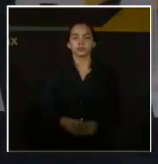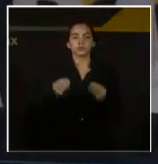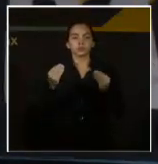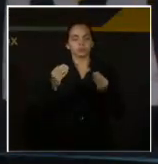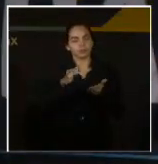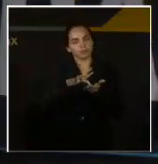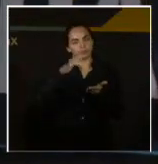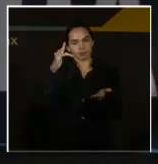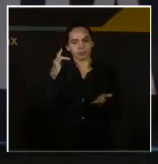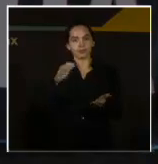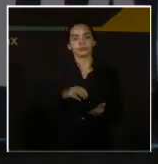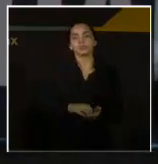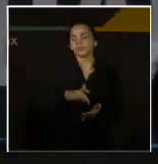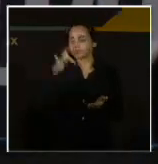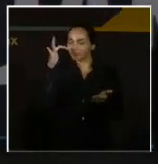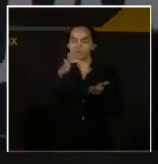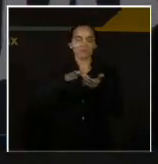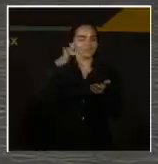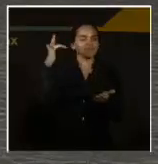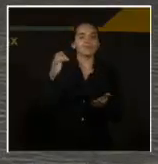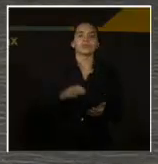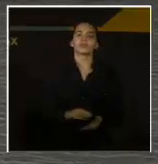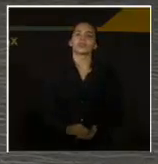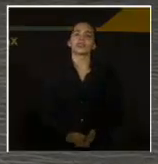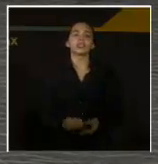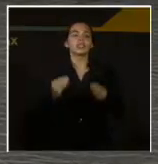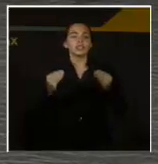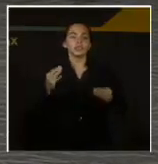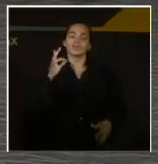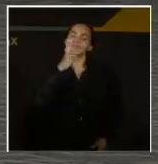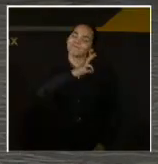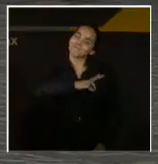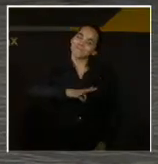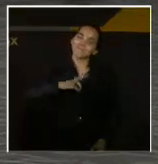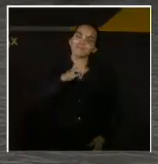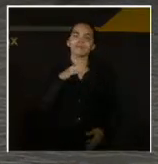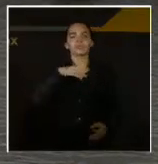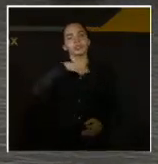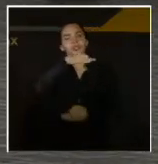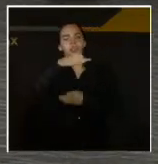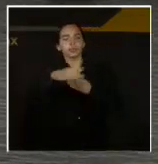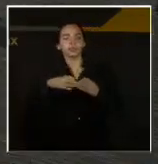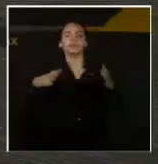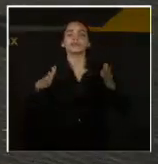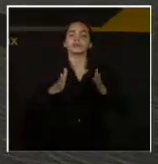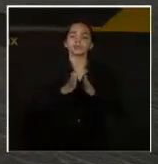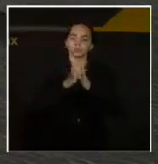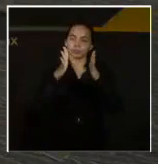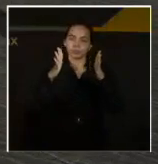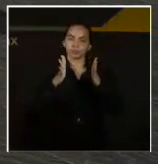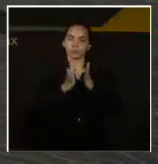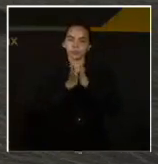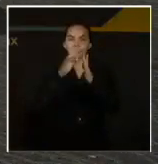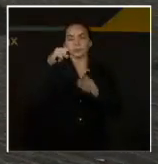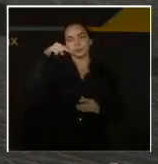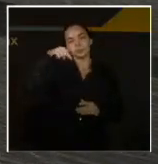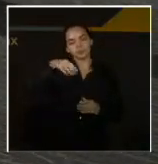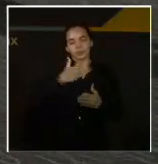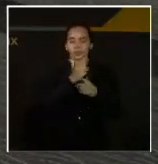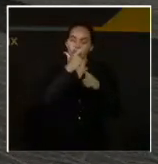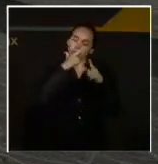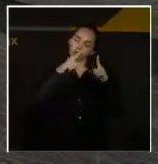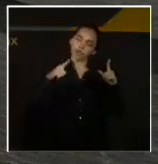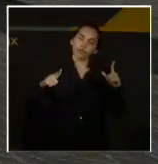Muchísimas gracias. Muchísimas gracias y muchas felicidades a todos los que participaron en este amplio